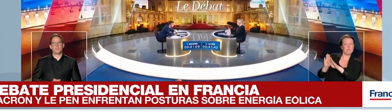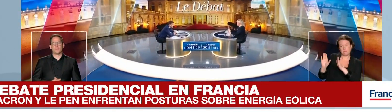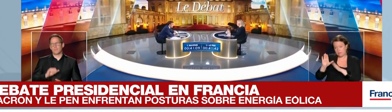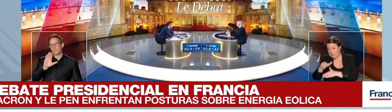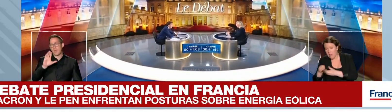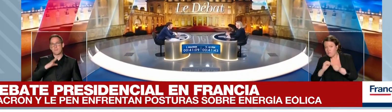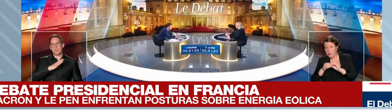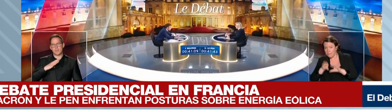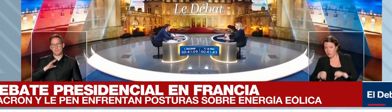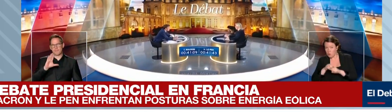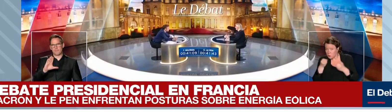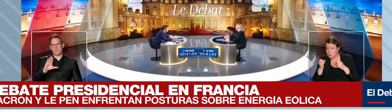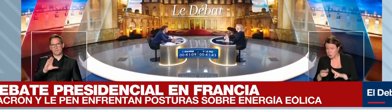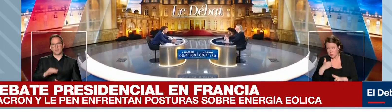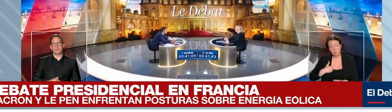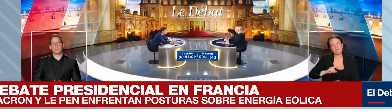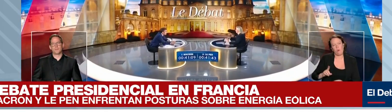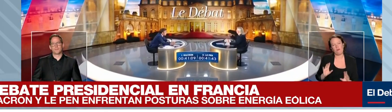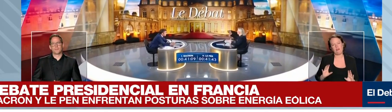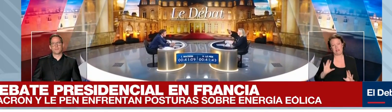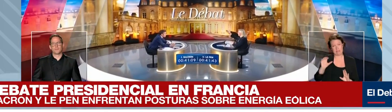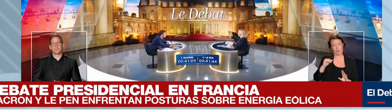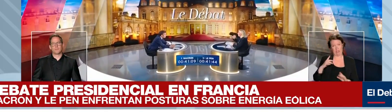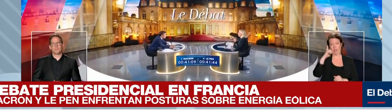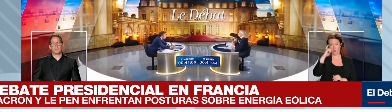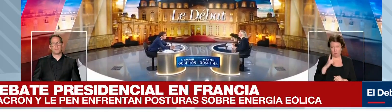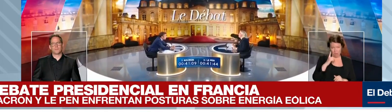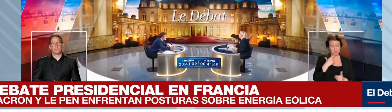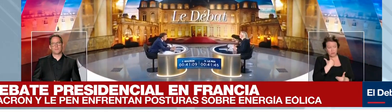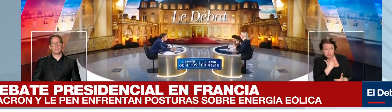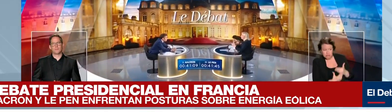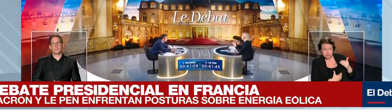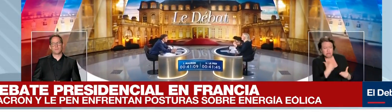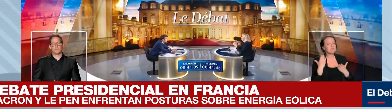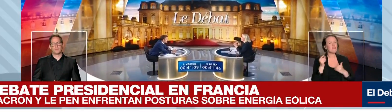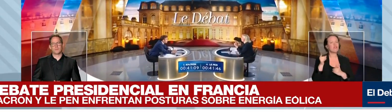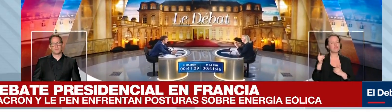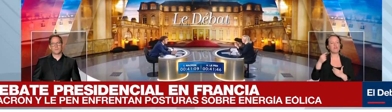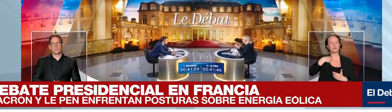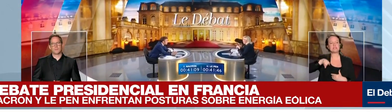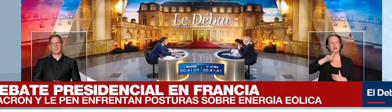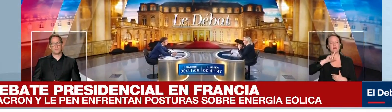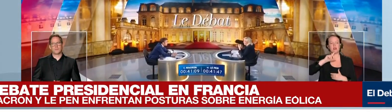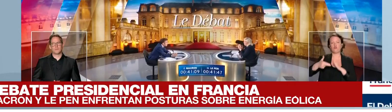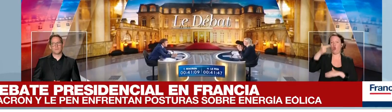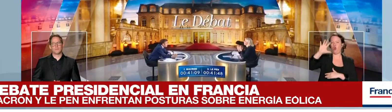Si hay problemas de producción, yo no lo planteo. Entonces, yo solamente empezaré las obras esperando que